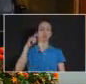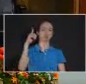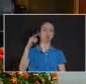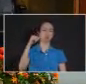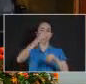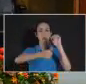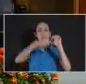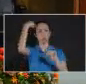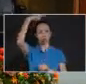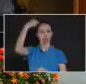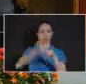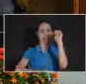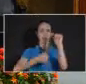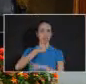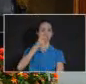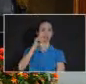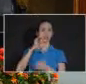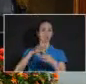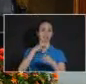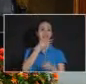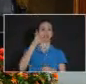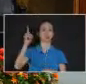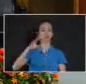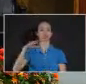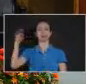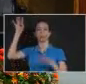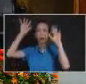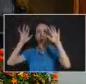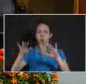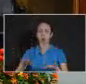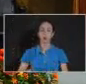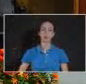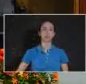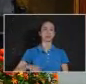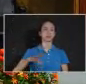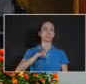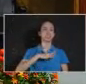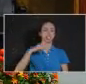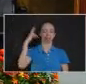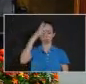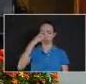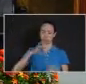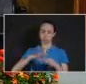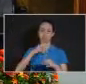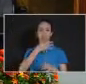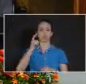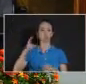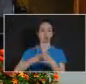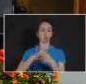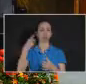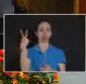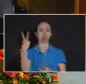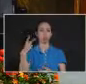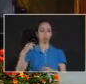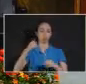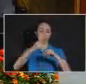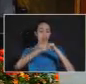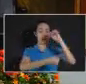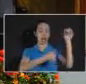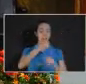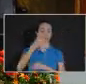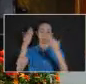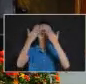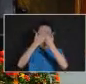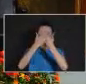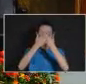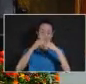descendió, tenía 6 alas, era un querubín, venía de ver el rostro de Dios. Con 2 alas se tapaba la cara, con 2 se tapaba los pies y con las 2